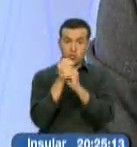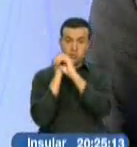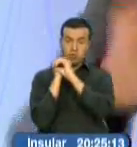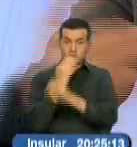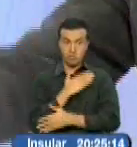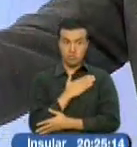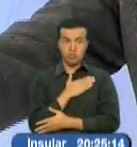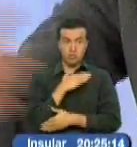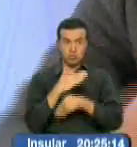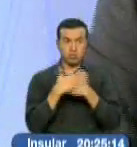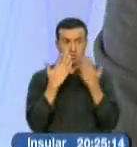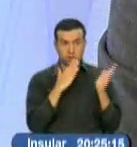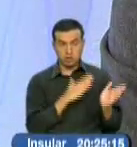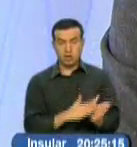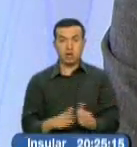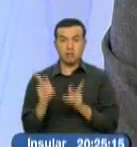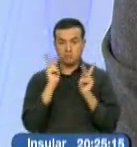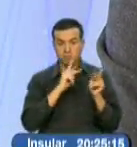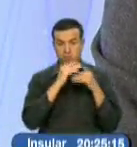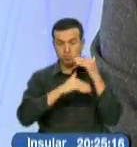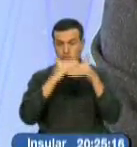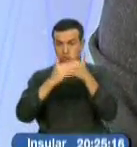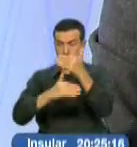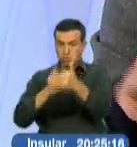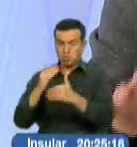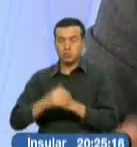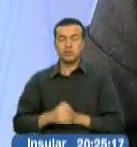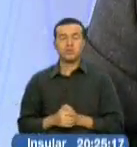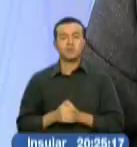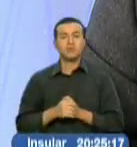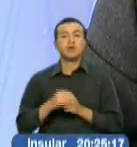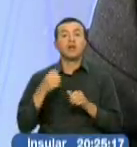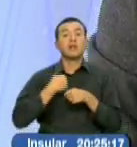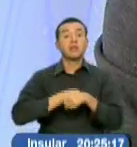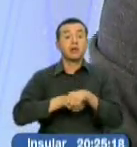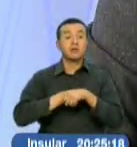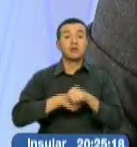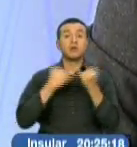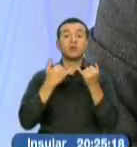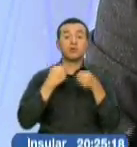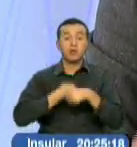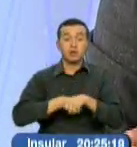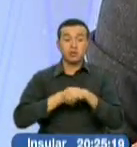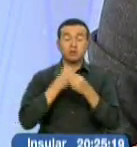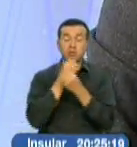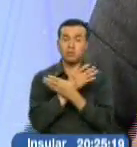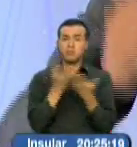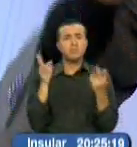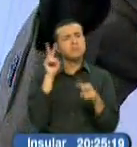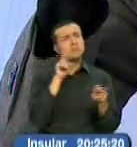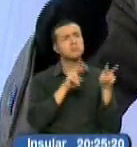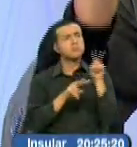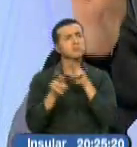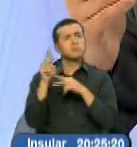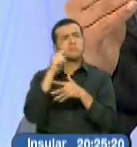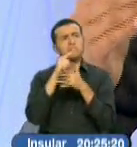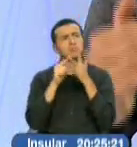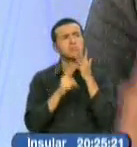obligación, y obviamente estamos ya planificando los próximos pasos. Sofía, tuvimos un taller también el día de hoy, en donde vimos